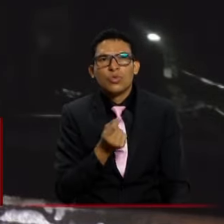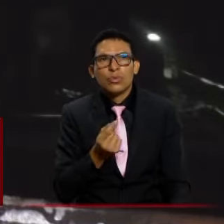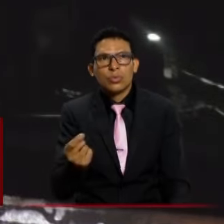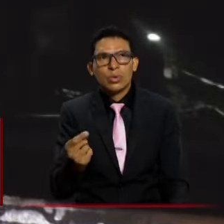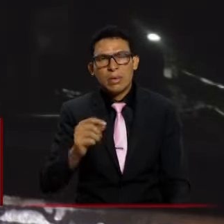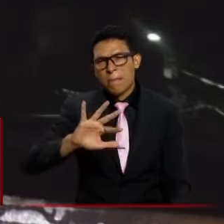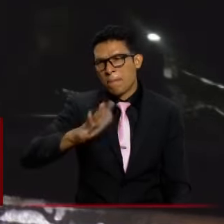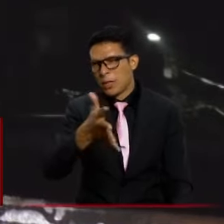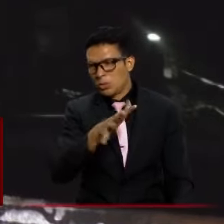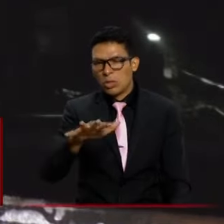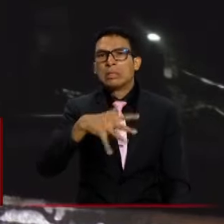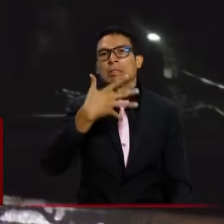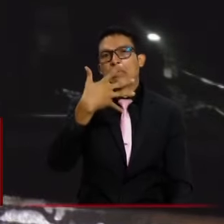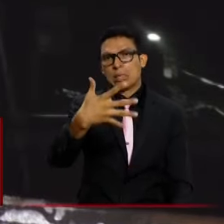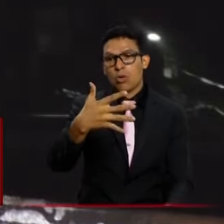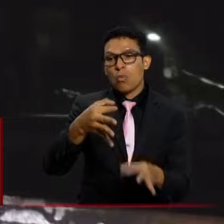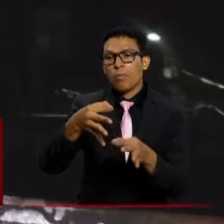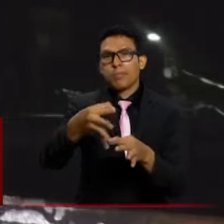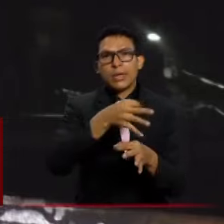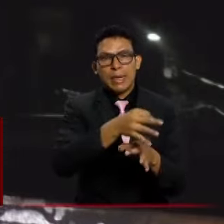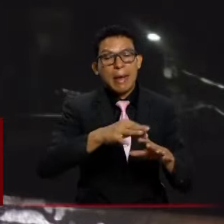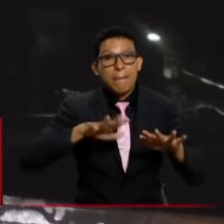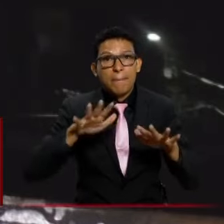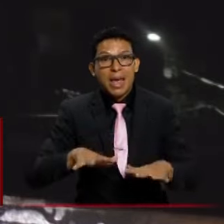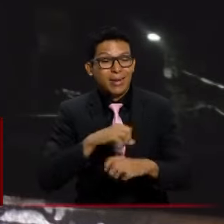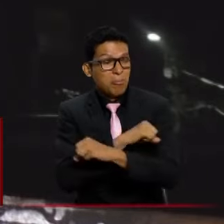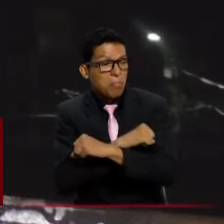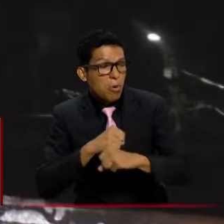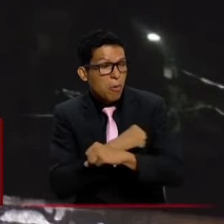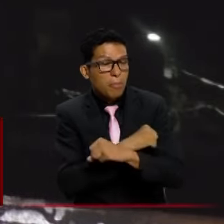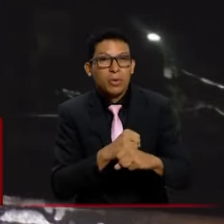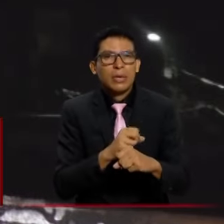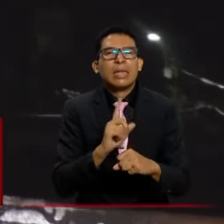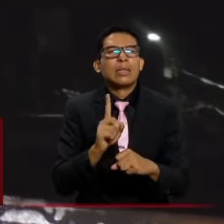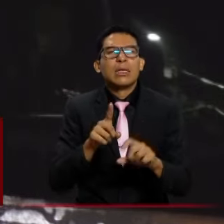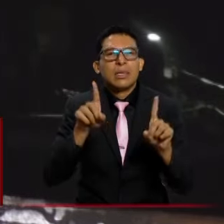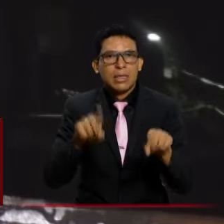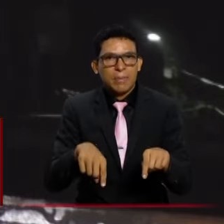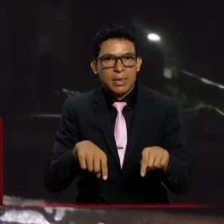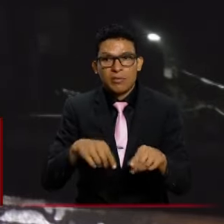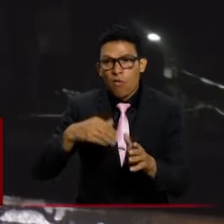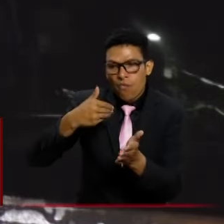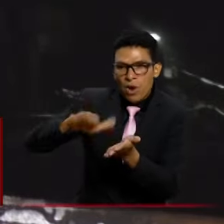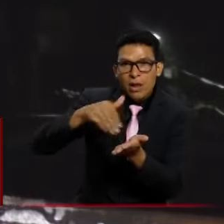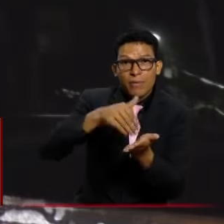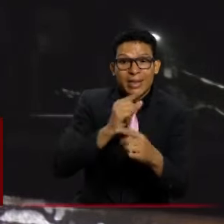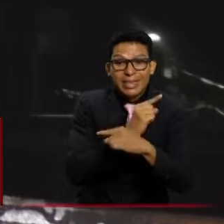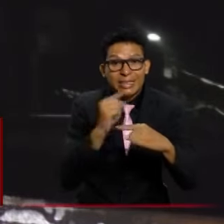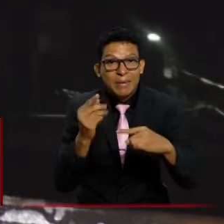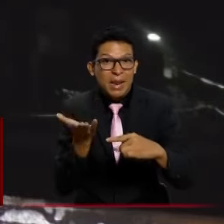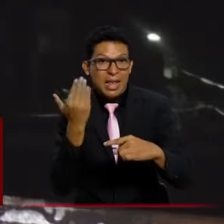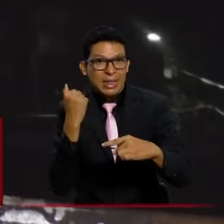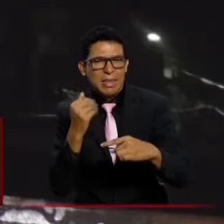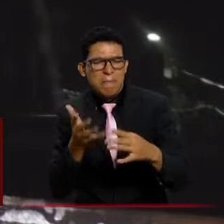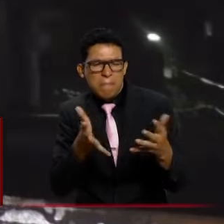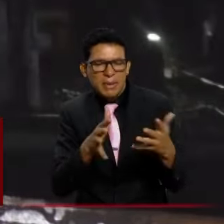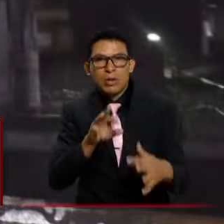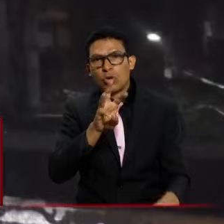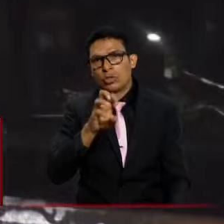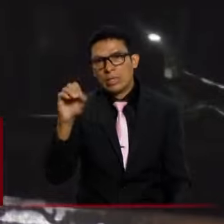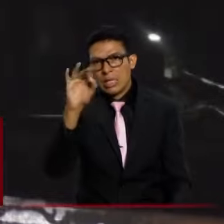5 municipios, por confinamiento, minas antipersona, pero también el tema del desplazamiento, como ocurrió la semana anterior, cuando cerca de